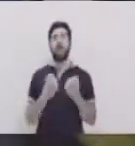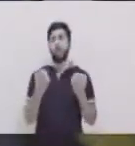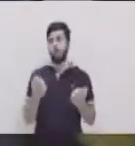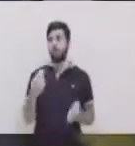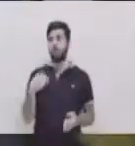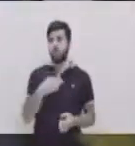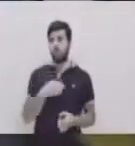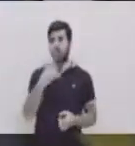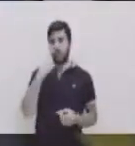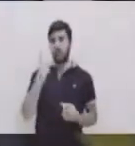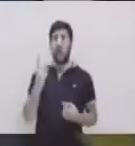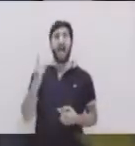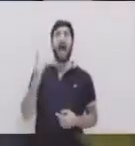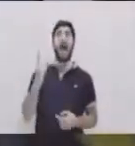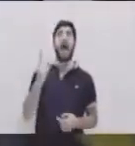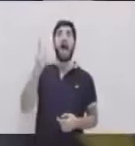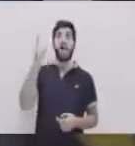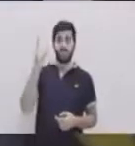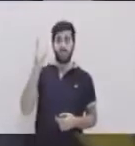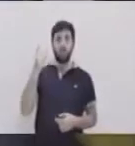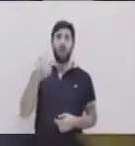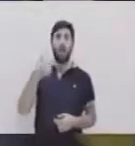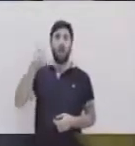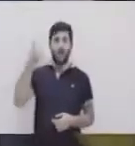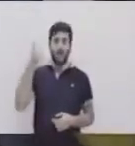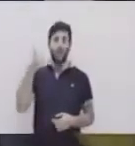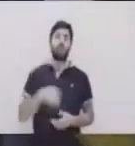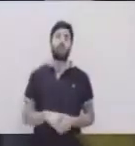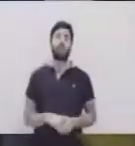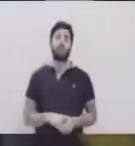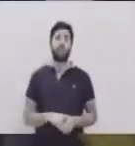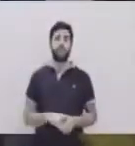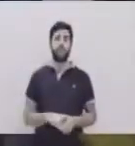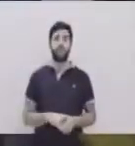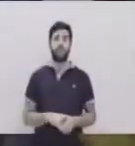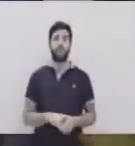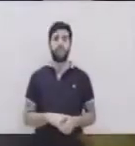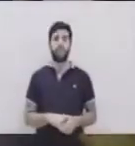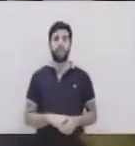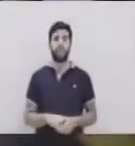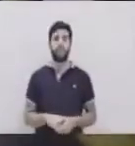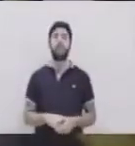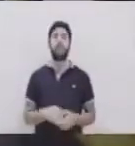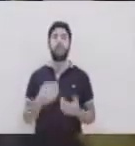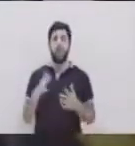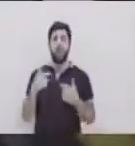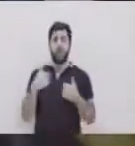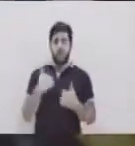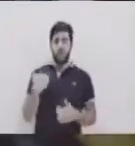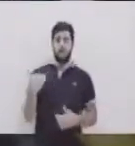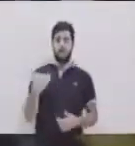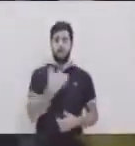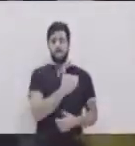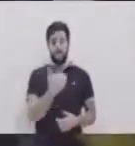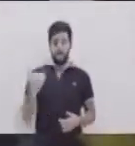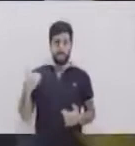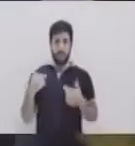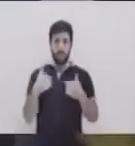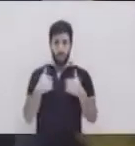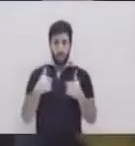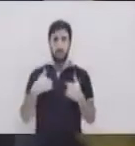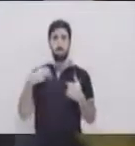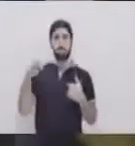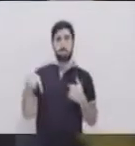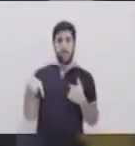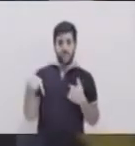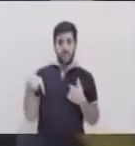alto con la A, Con la A. occipital. Medio, pectoral,